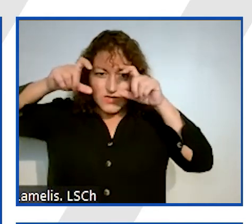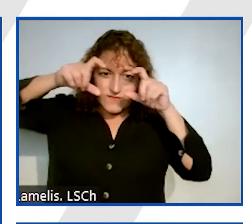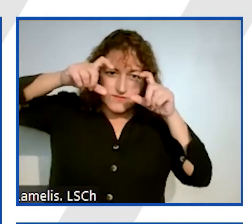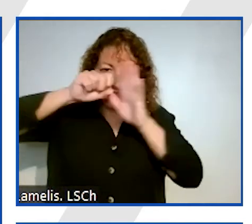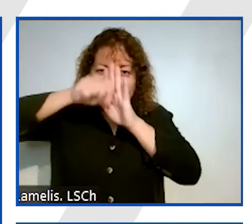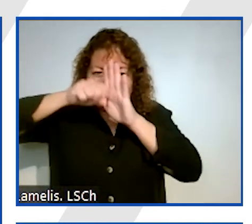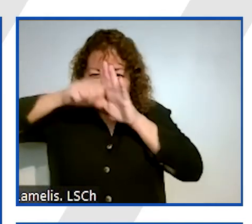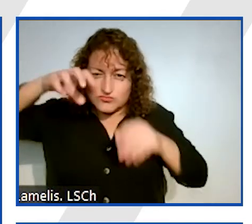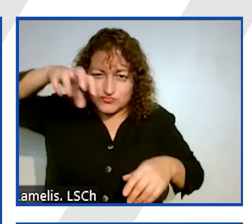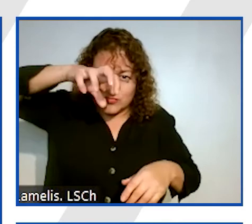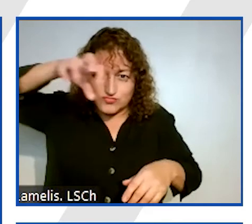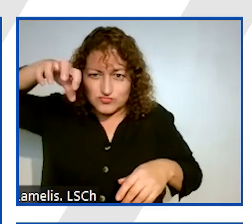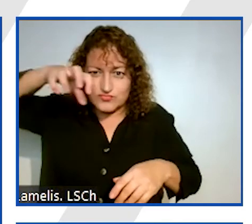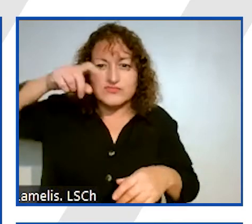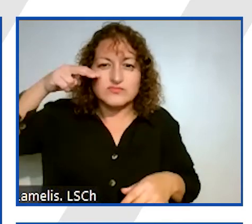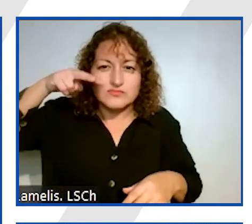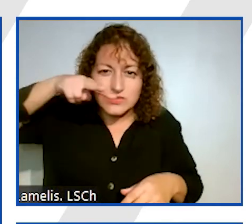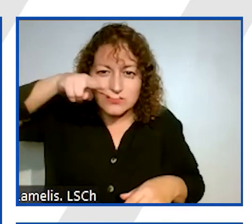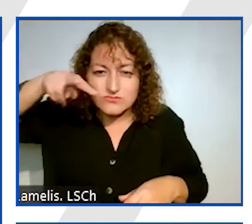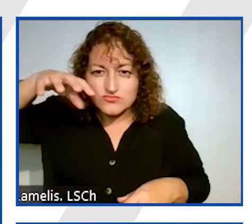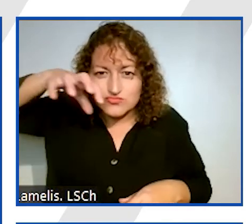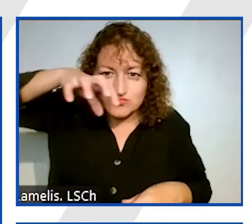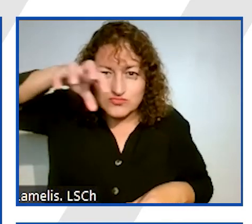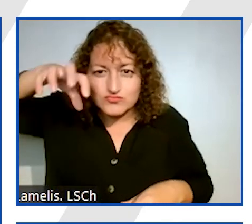donde en una visita, ahí abajo se